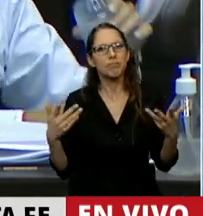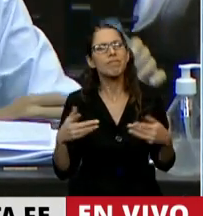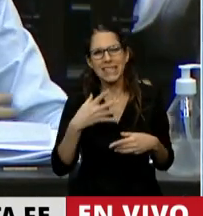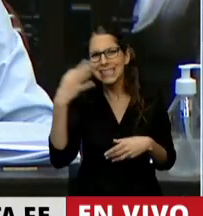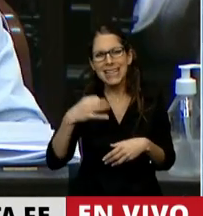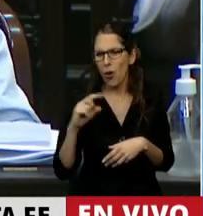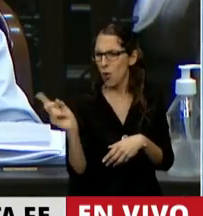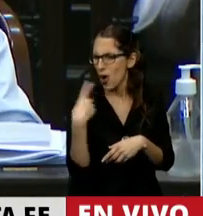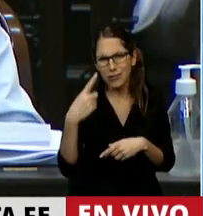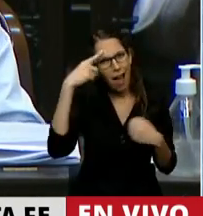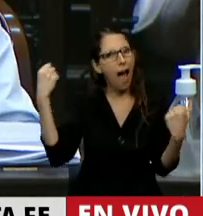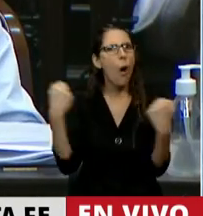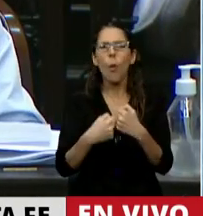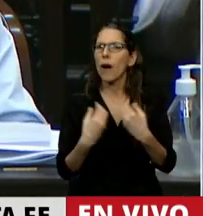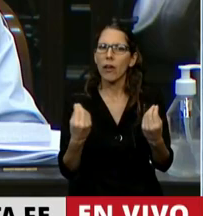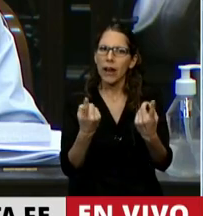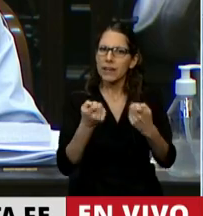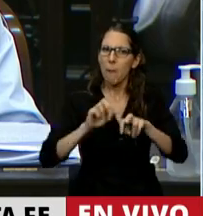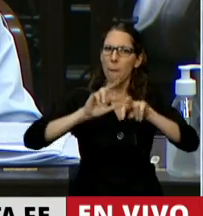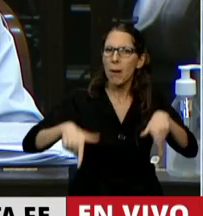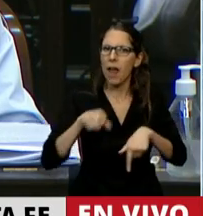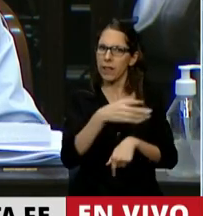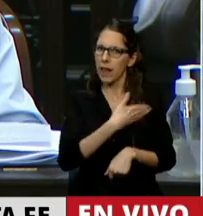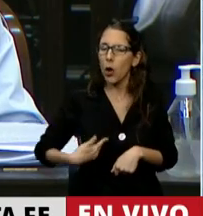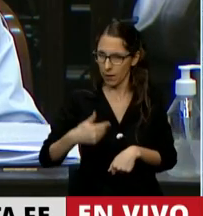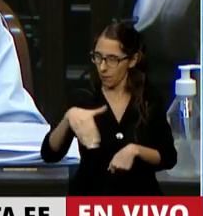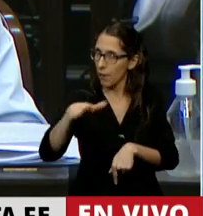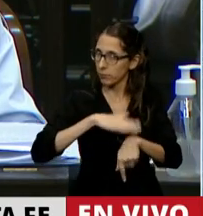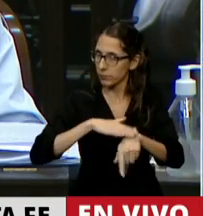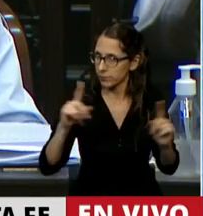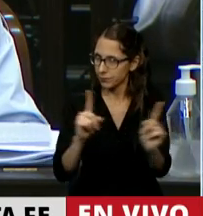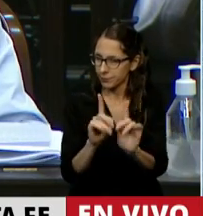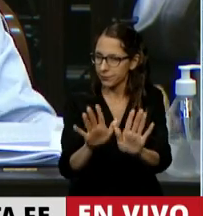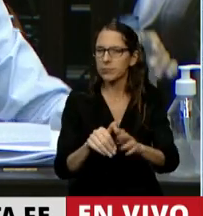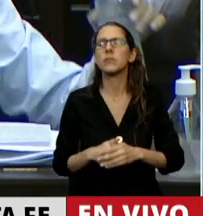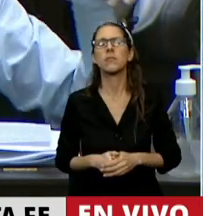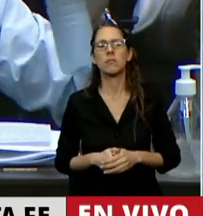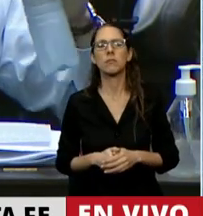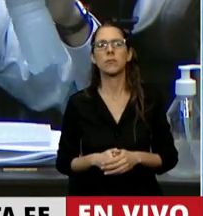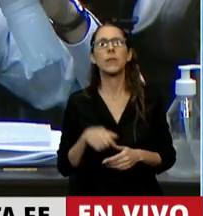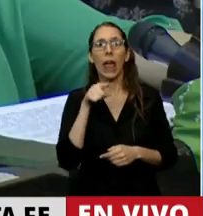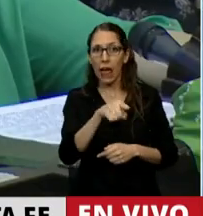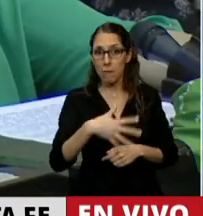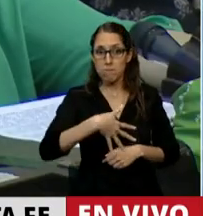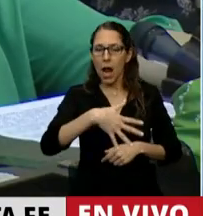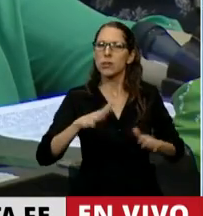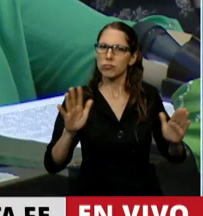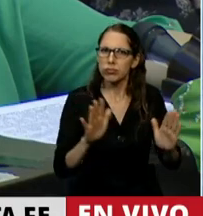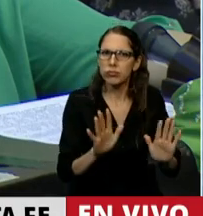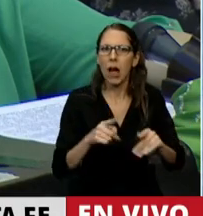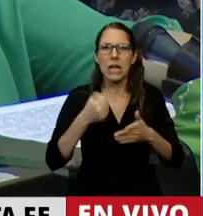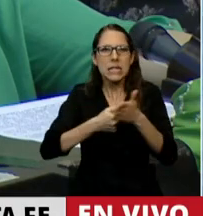coincidir también en esas políticas públicas, presidente, y ya redondeo, en reducir el embarazo, en pelear por la